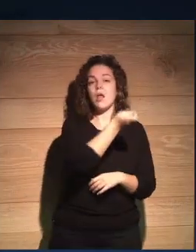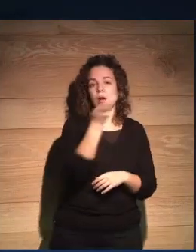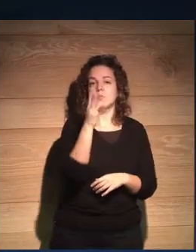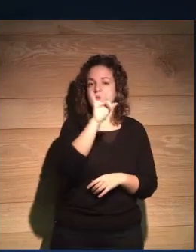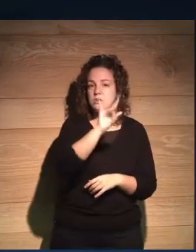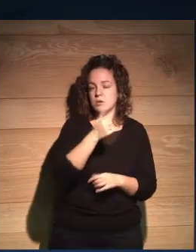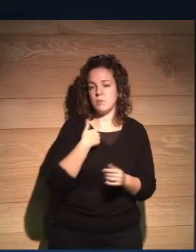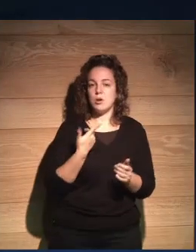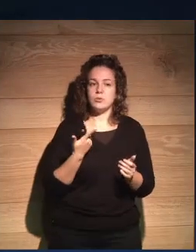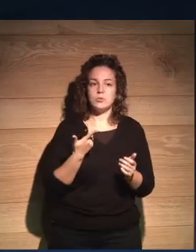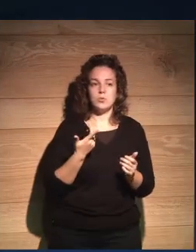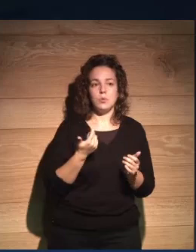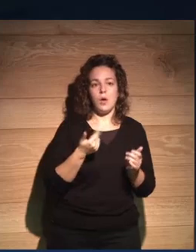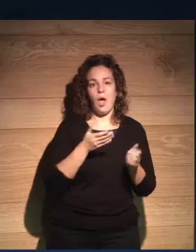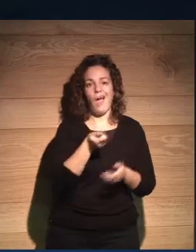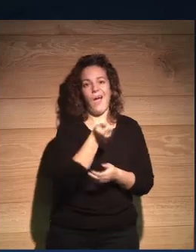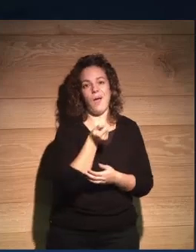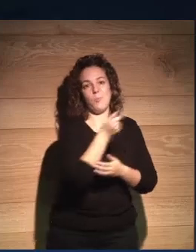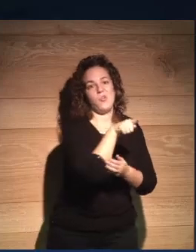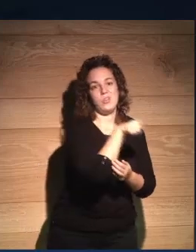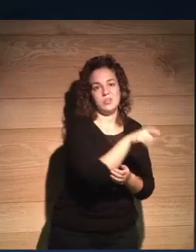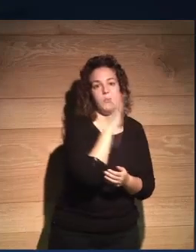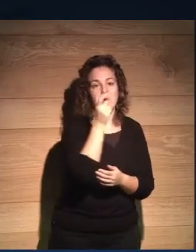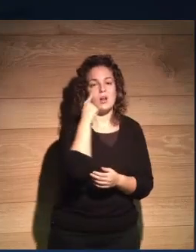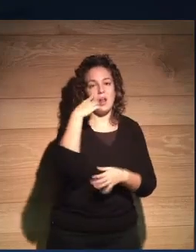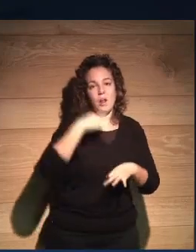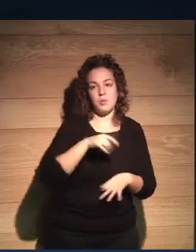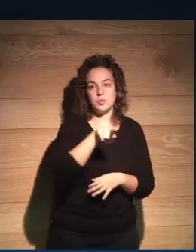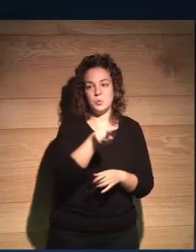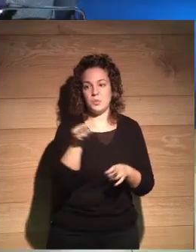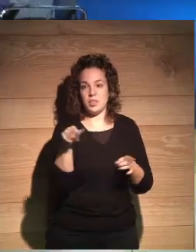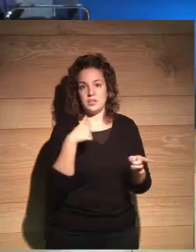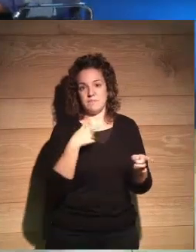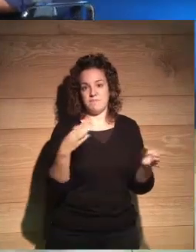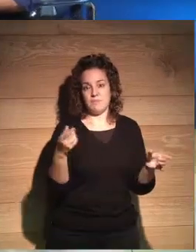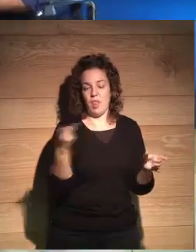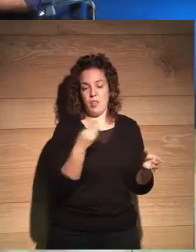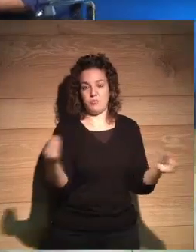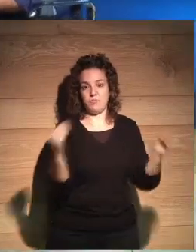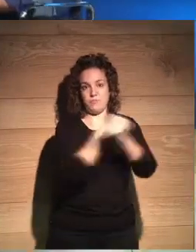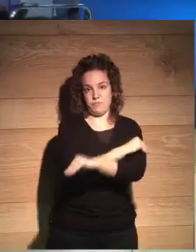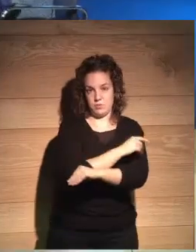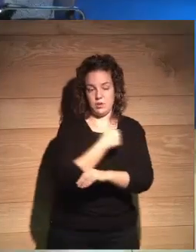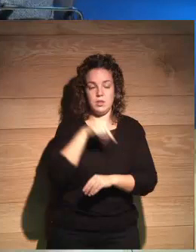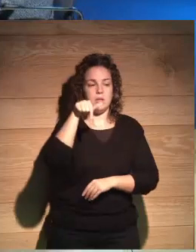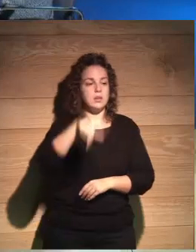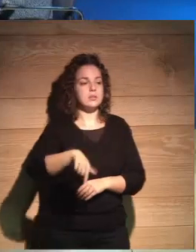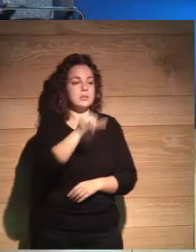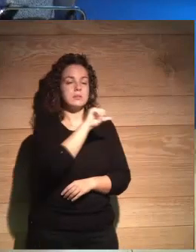Entonces, no te respaldes en eso porque realmente lo que tú estás diciendo aquí no es lo que viene ahí. Claro. Esta semana tenemos